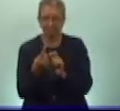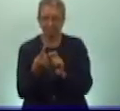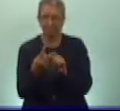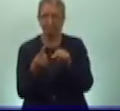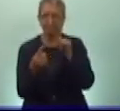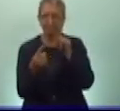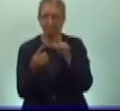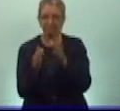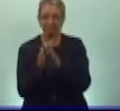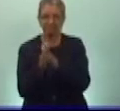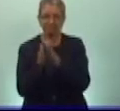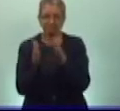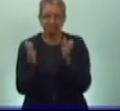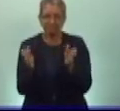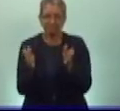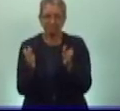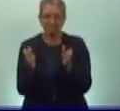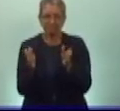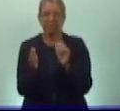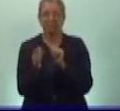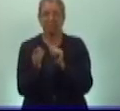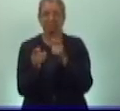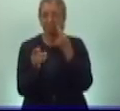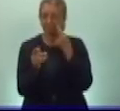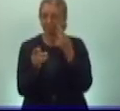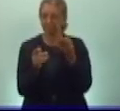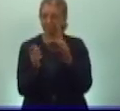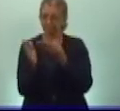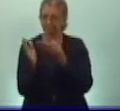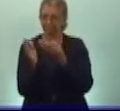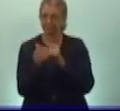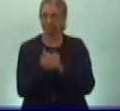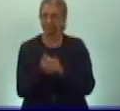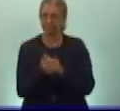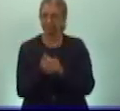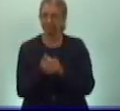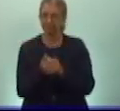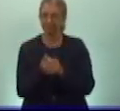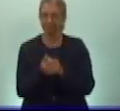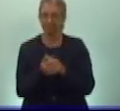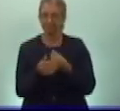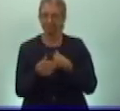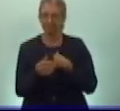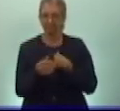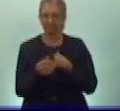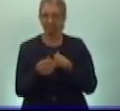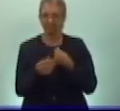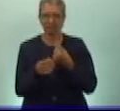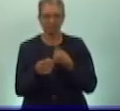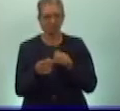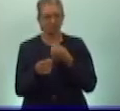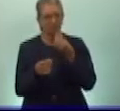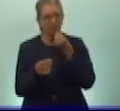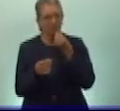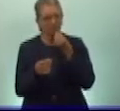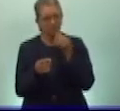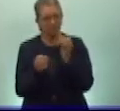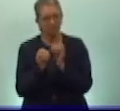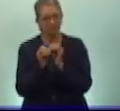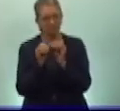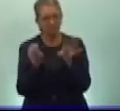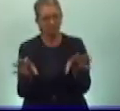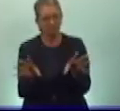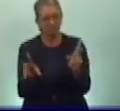diferentes partes del país. Observen que me preguntan si lo puedo repartir por igual entre dos niños.